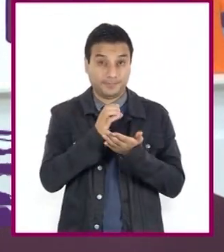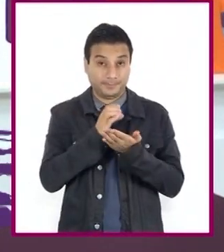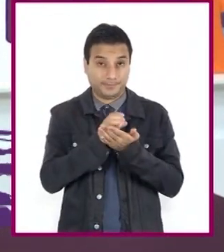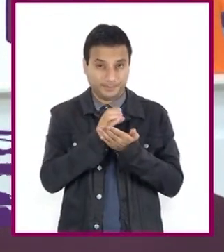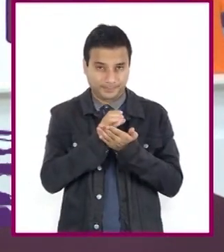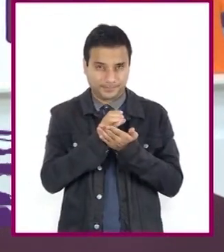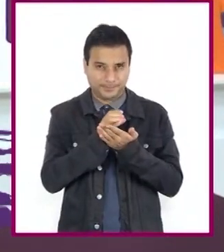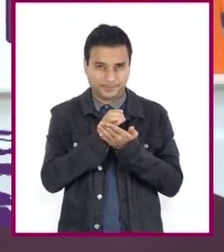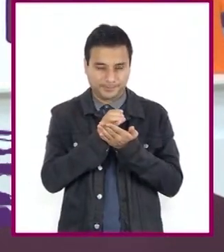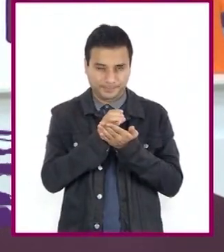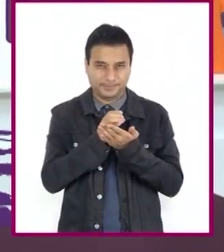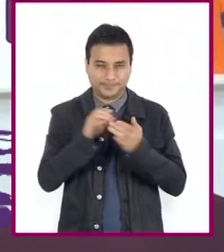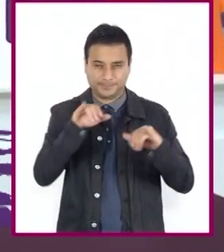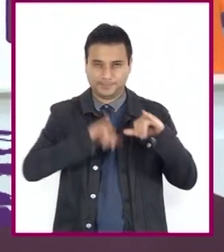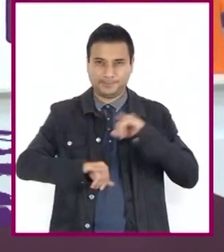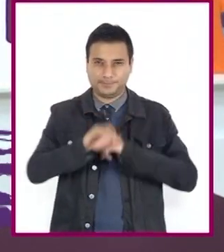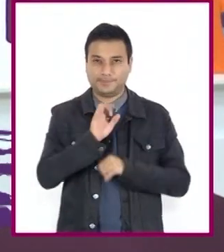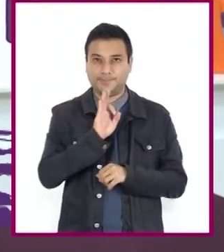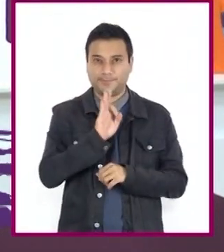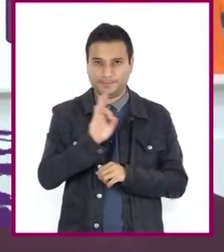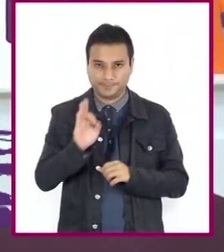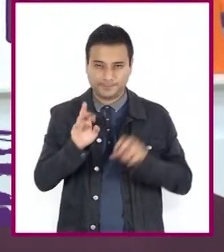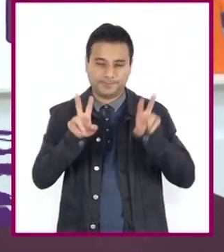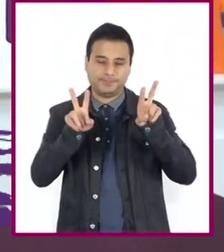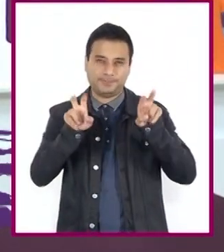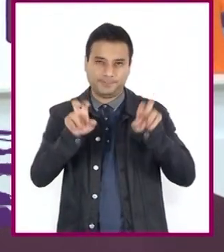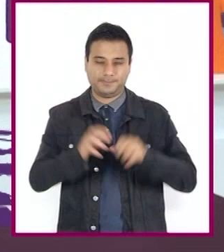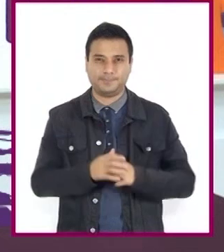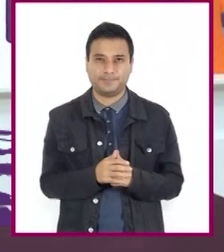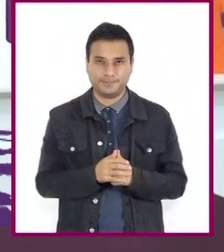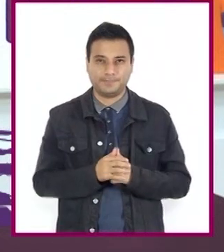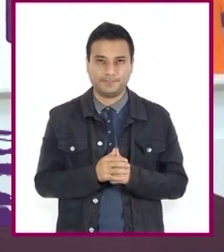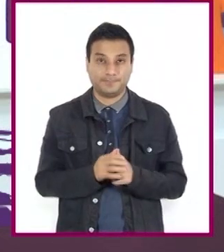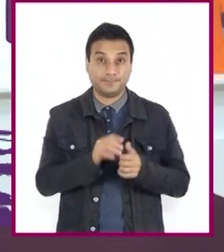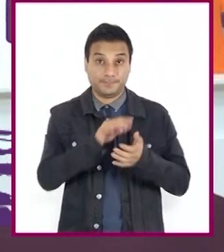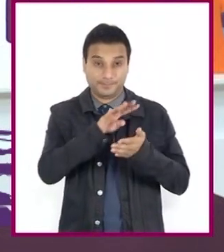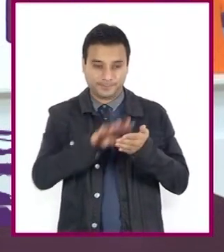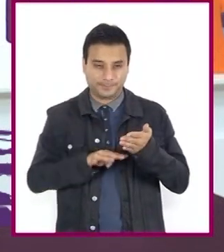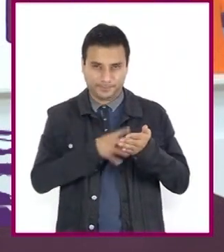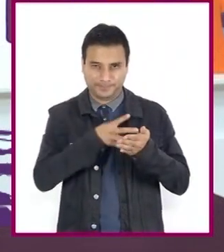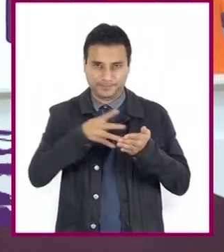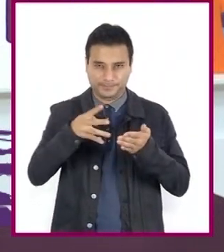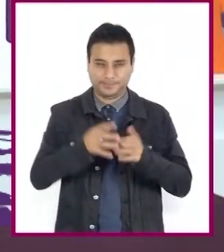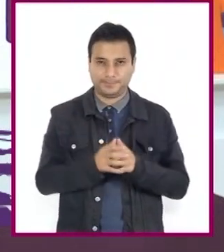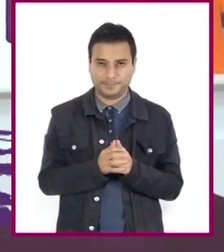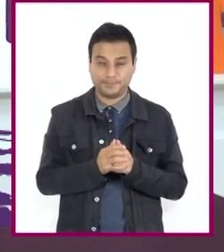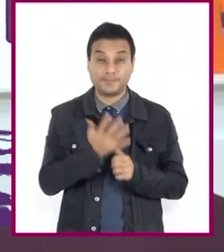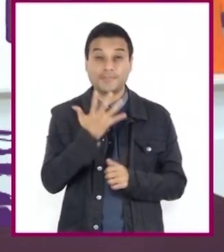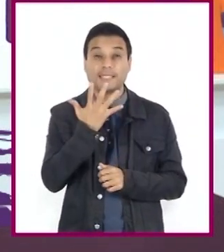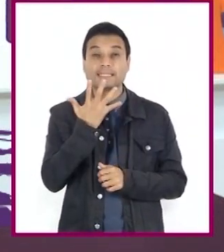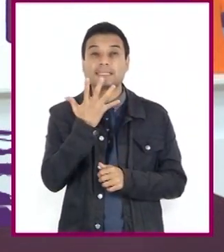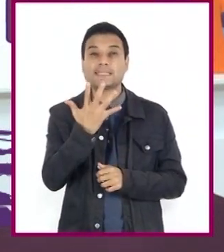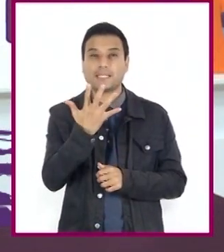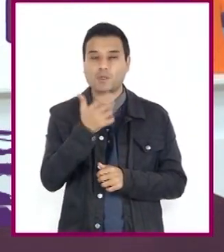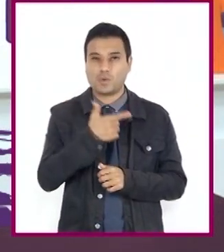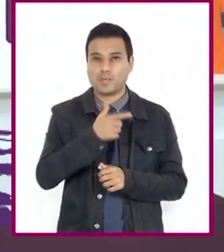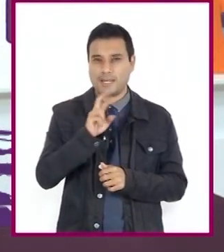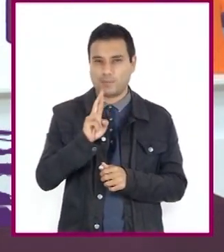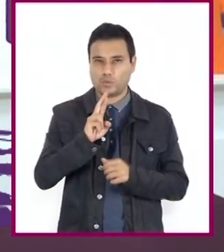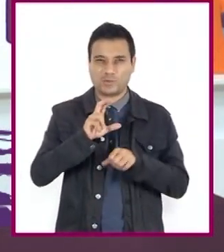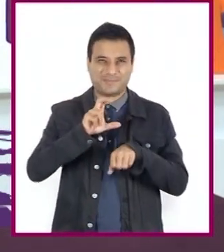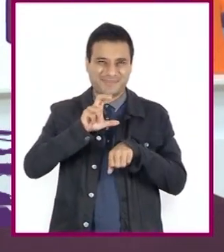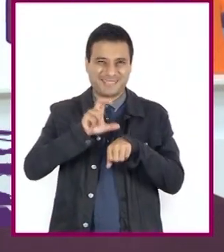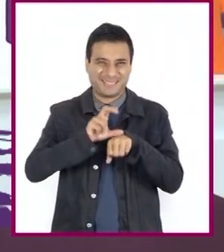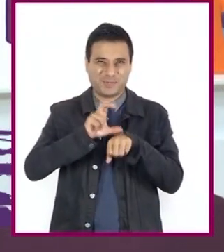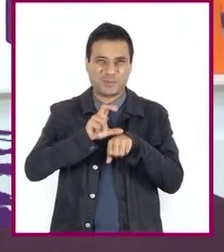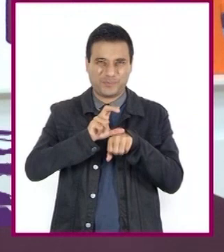notas de la asignatura con la fecha y el título de nuestra sesión, su tabla periódica, 5 gramos de cáscara de huevo molida, también